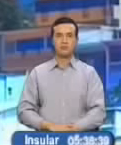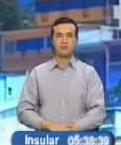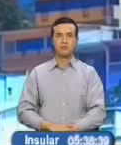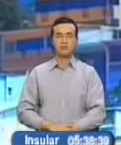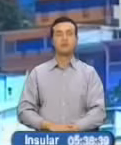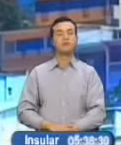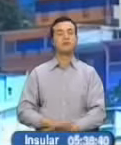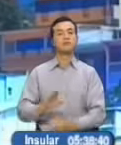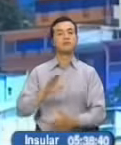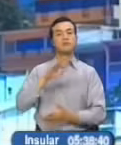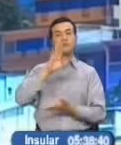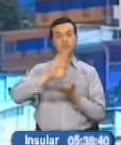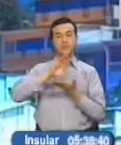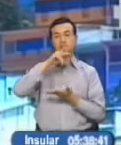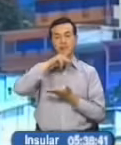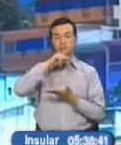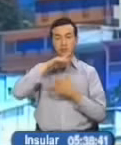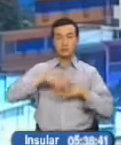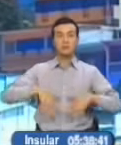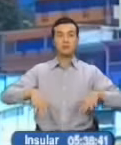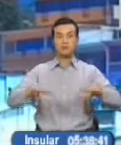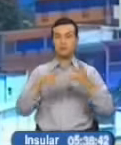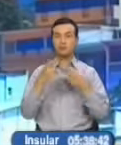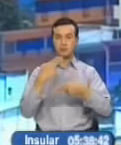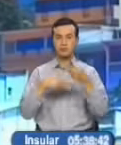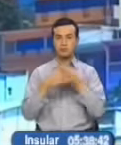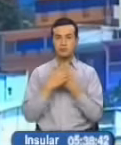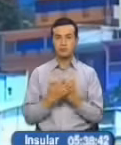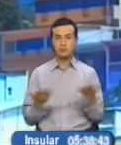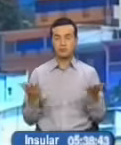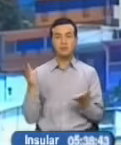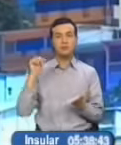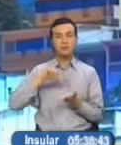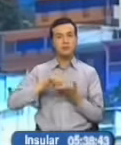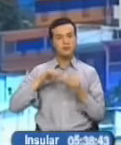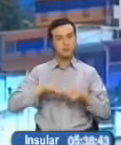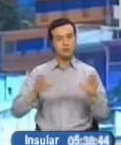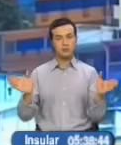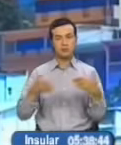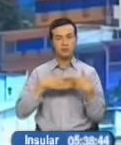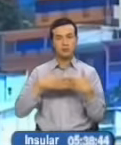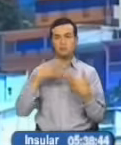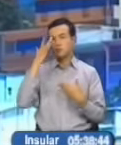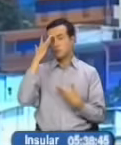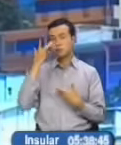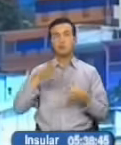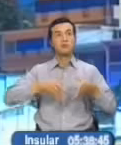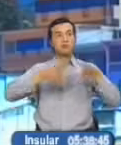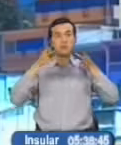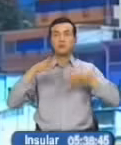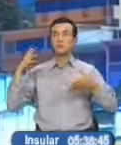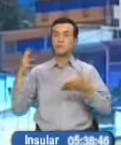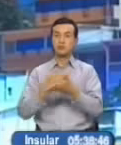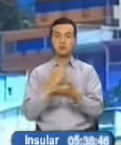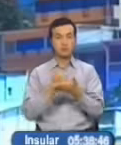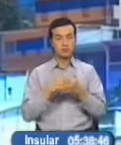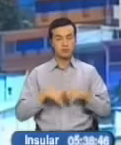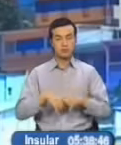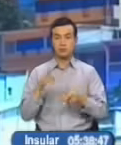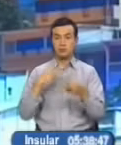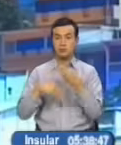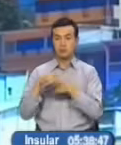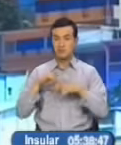El centro de Puerto Viejo, que funcionaba como eje comercial de la ciudad, sigue cerrado por procesos de demolición. Los comerciantes informales